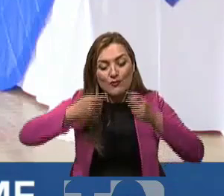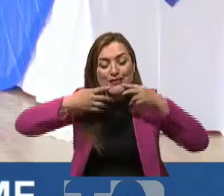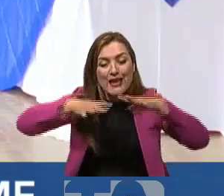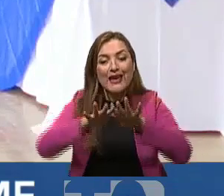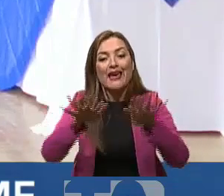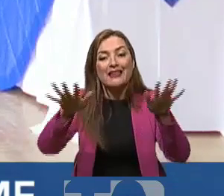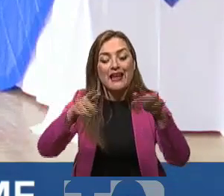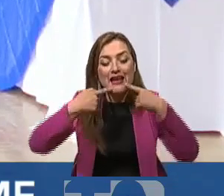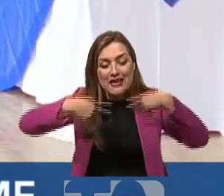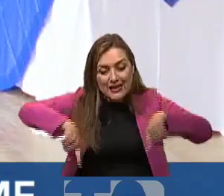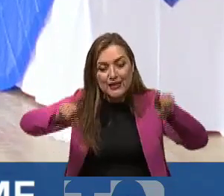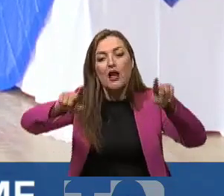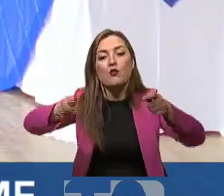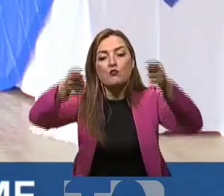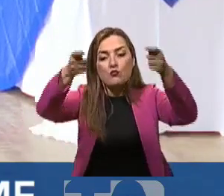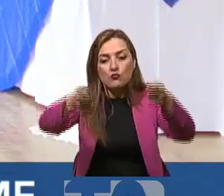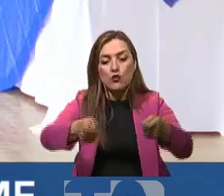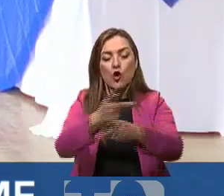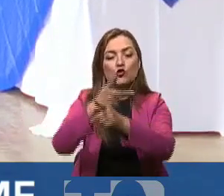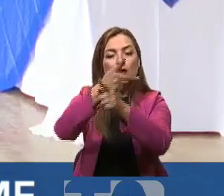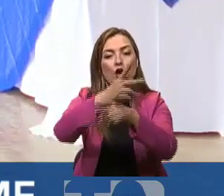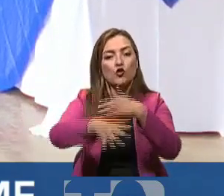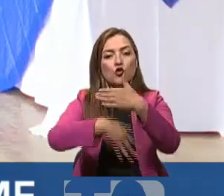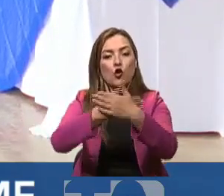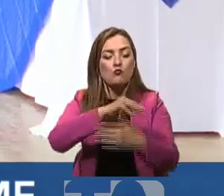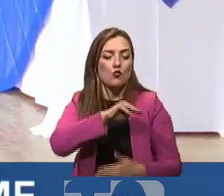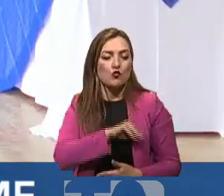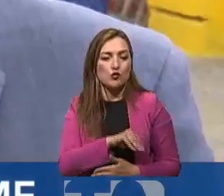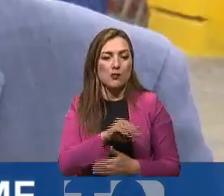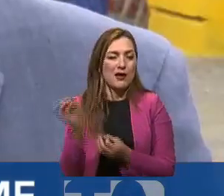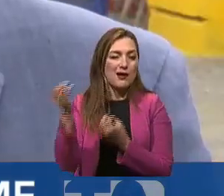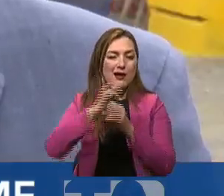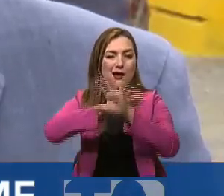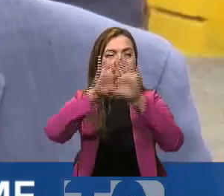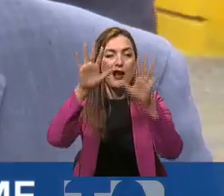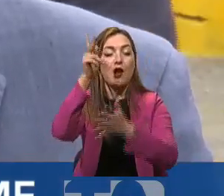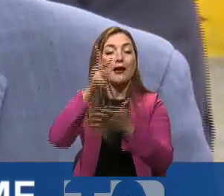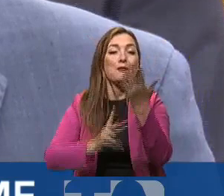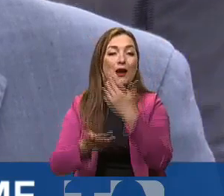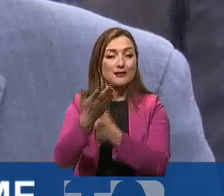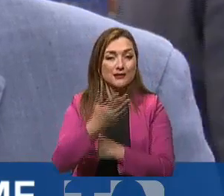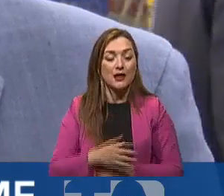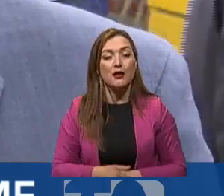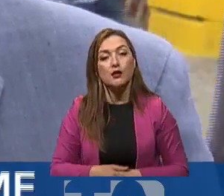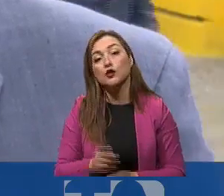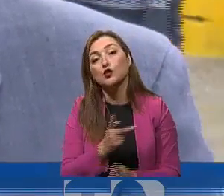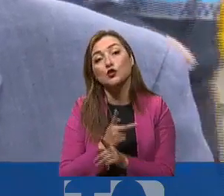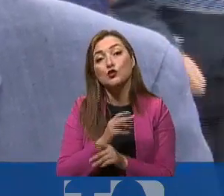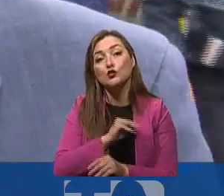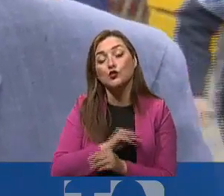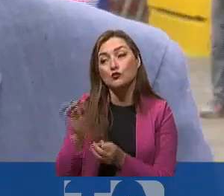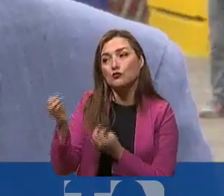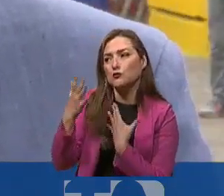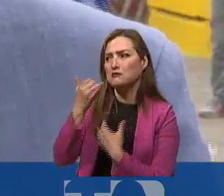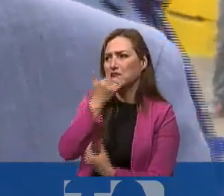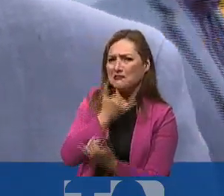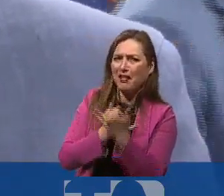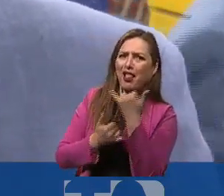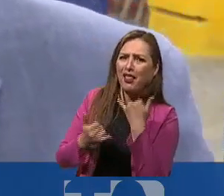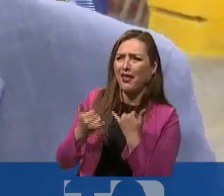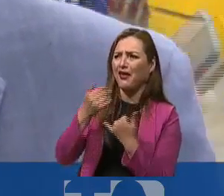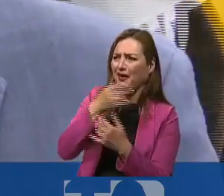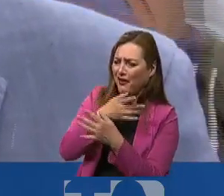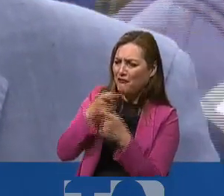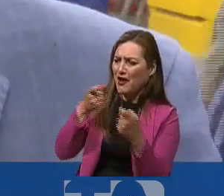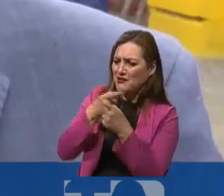para que este órgano tenga conocimiento de lo que ocurre con esta mega obra. Como Consejo Metropolitano se nos ha dado información errónea, se han burlado